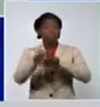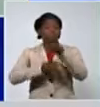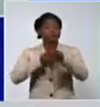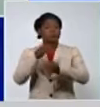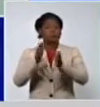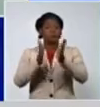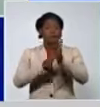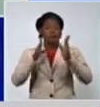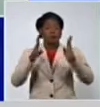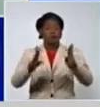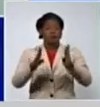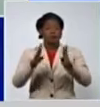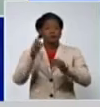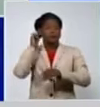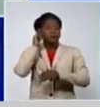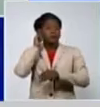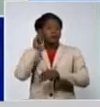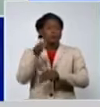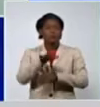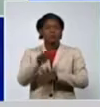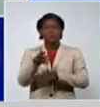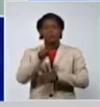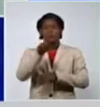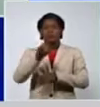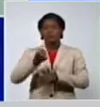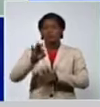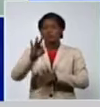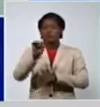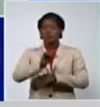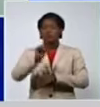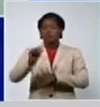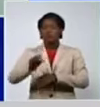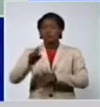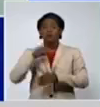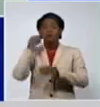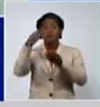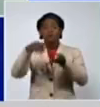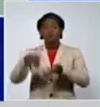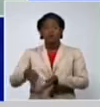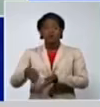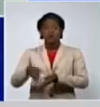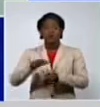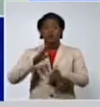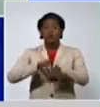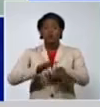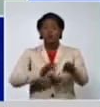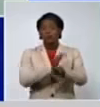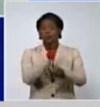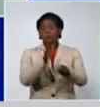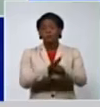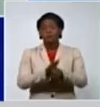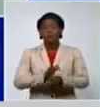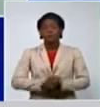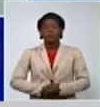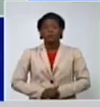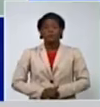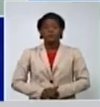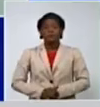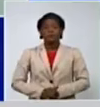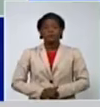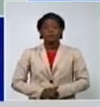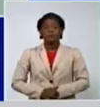febrero con un total de 108 personas que han fallecido con la COVID en este mes,